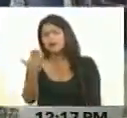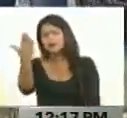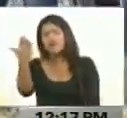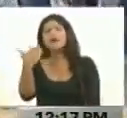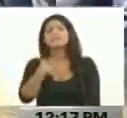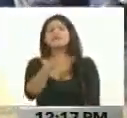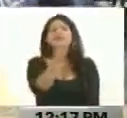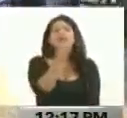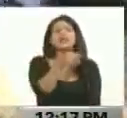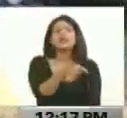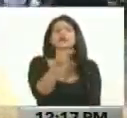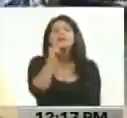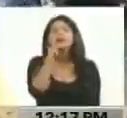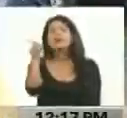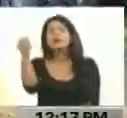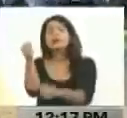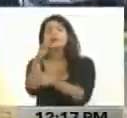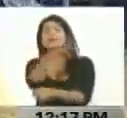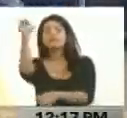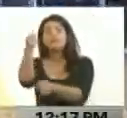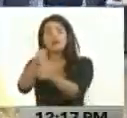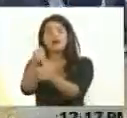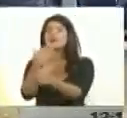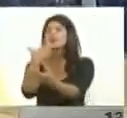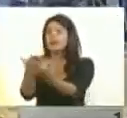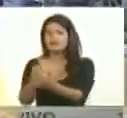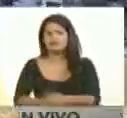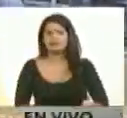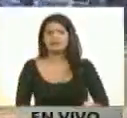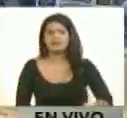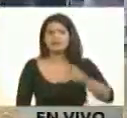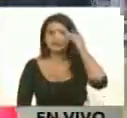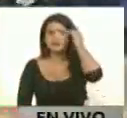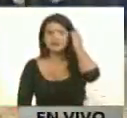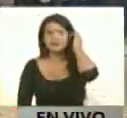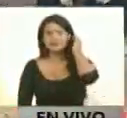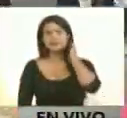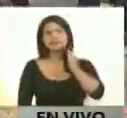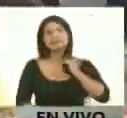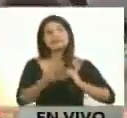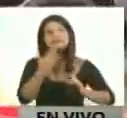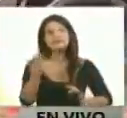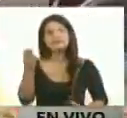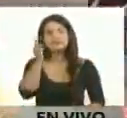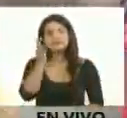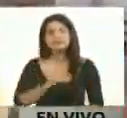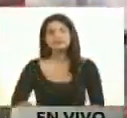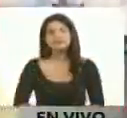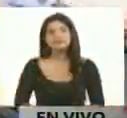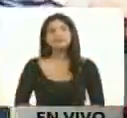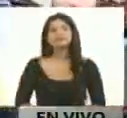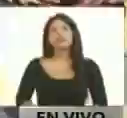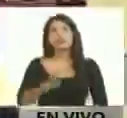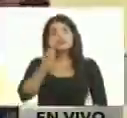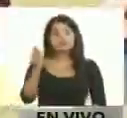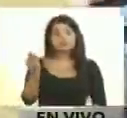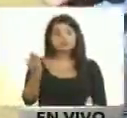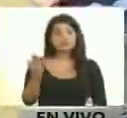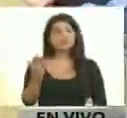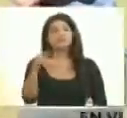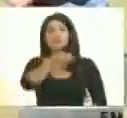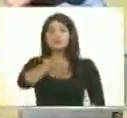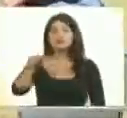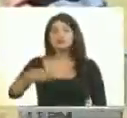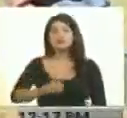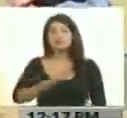nieto, Leonardo, que me lo tiene trabajando. Oye, papá, y le doy. Gracias, Ramona. Bueno, señores, como siempre lo he dicho, este son lo que